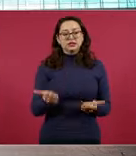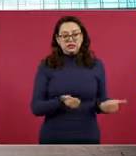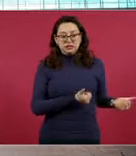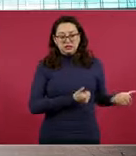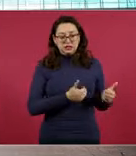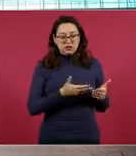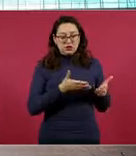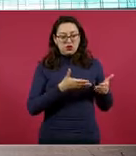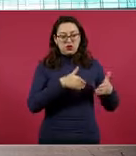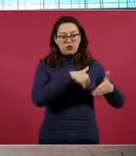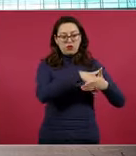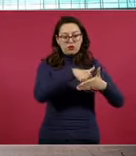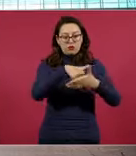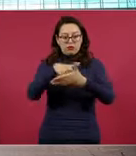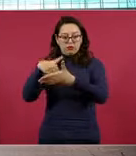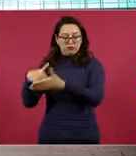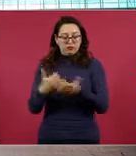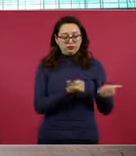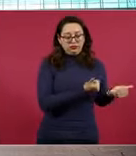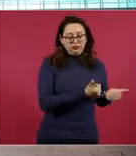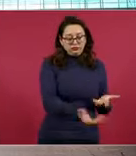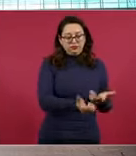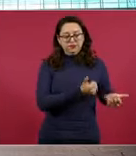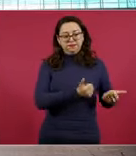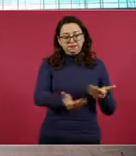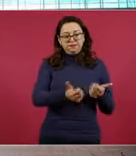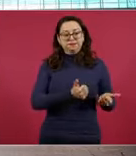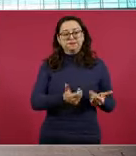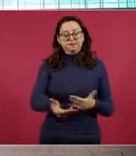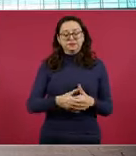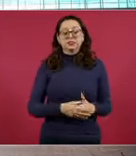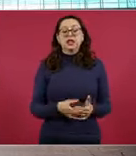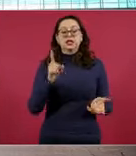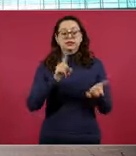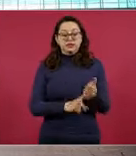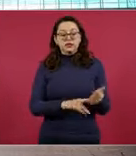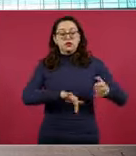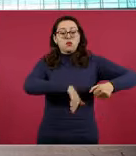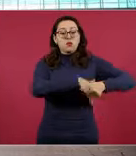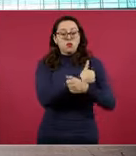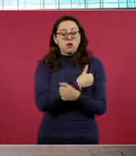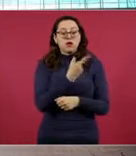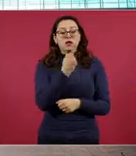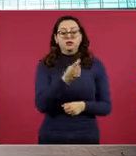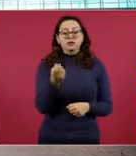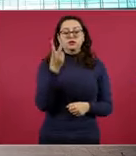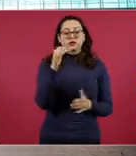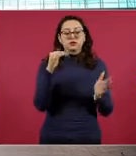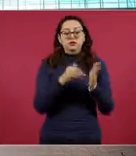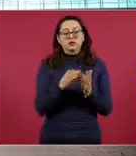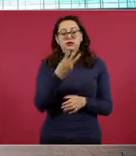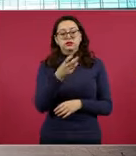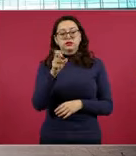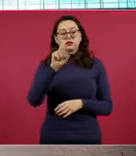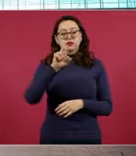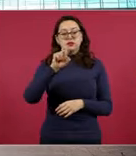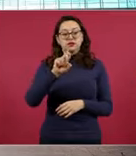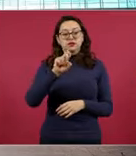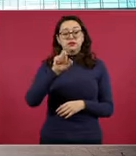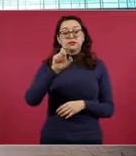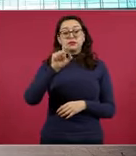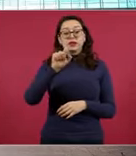98 de recibo y 97 de embarque, y tiene la capacidad de albergar 102.323